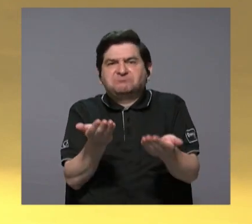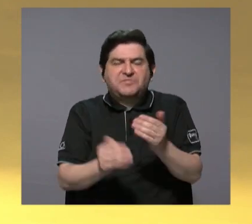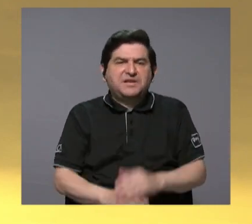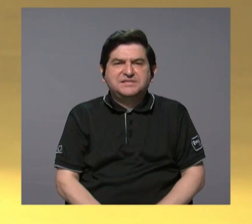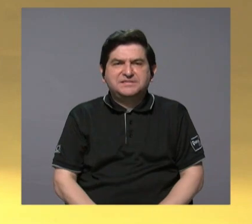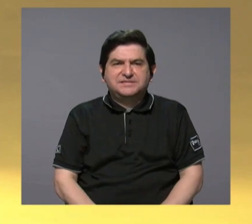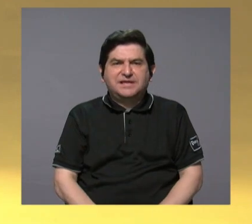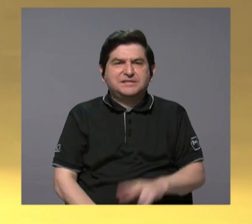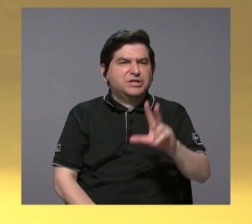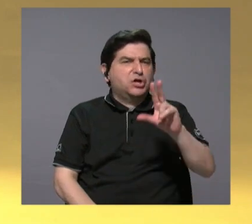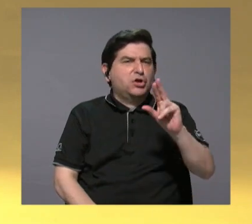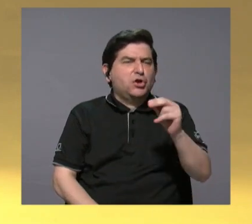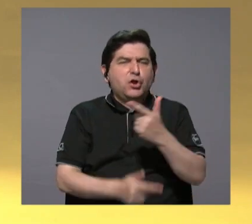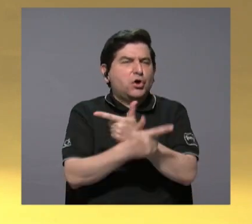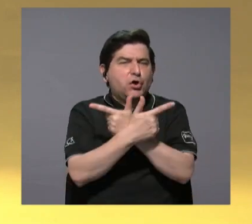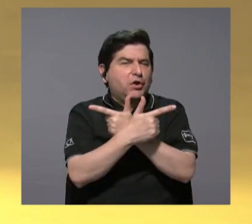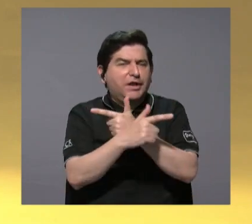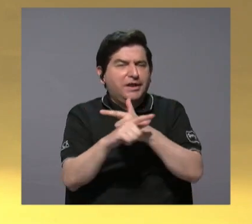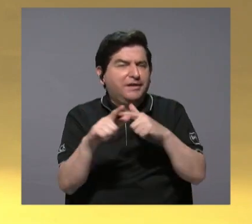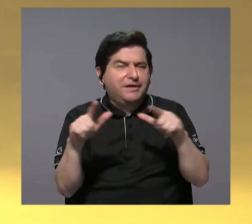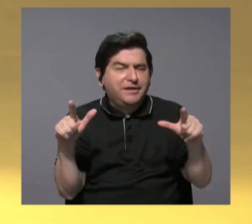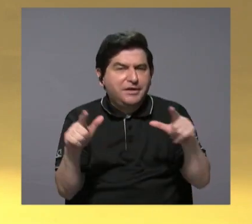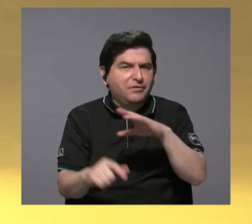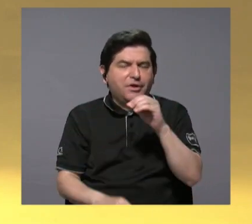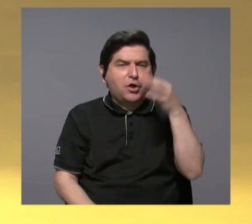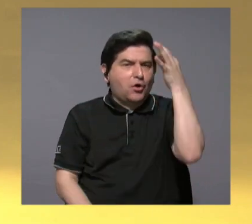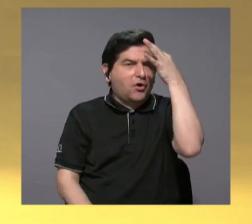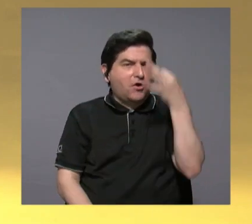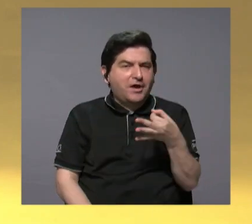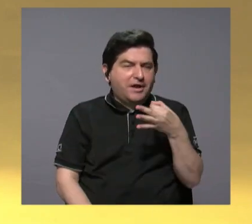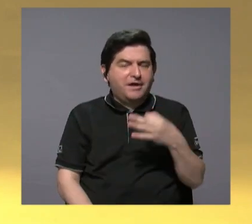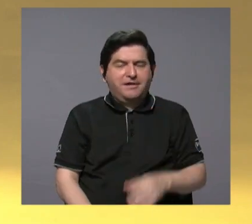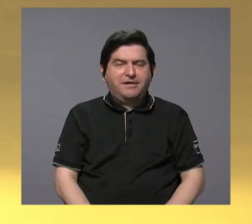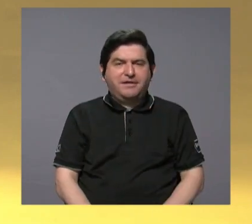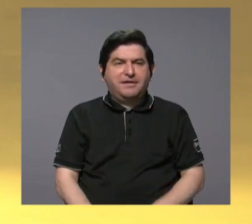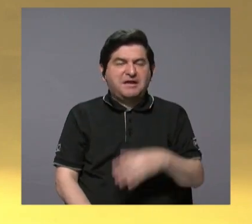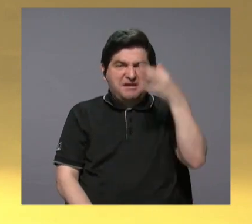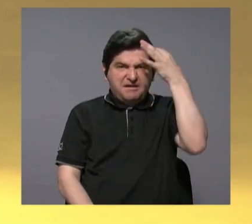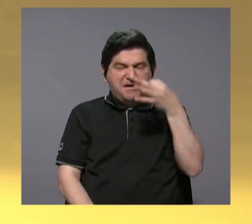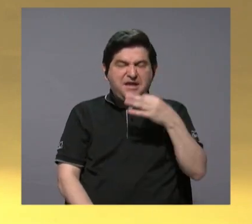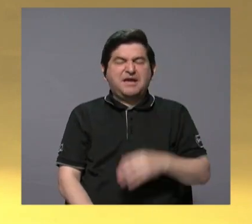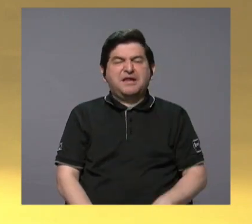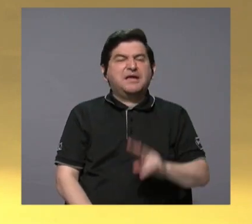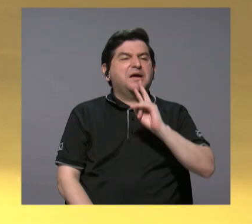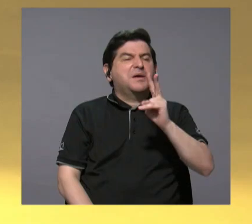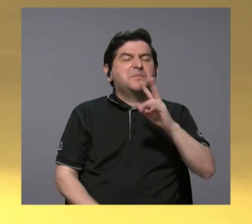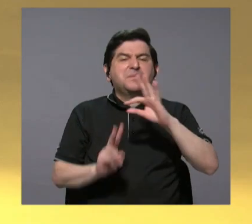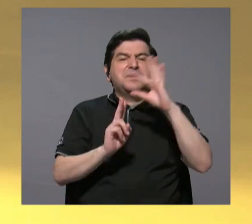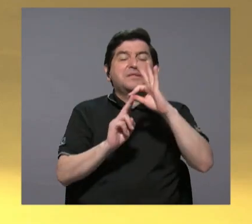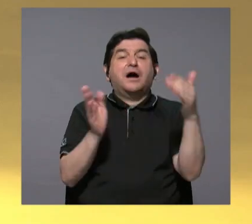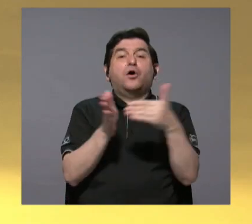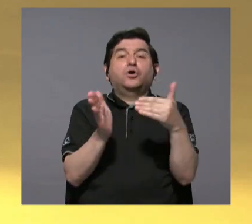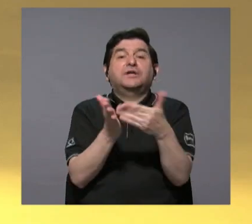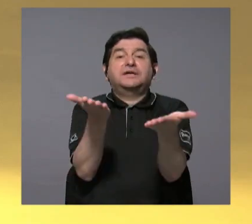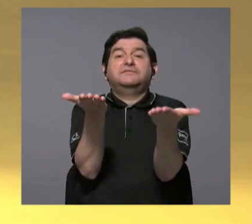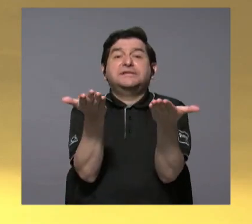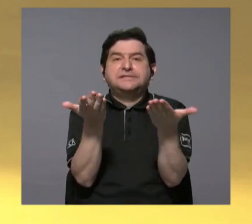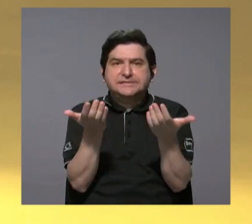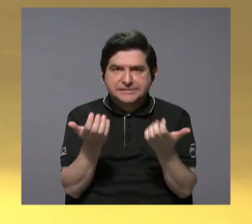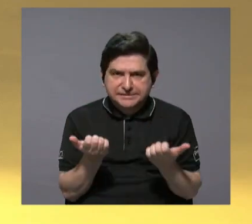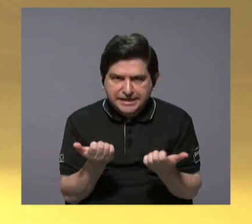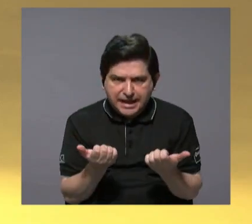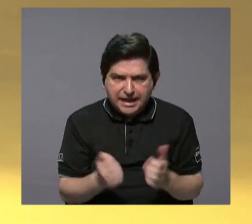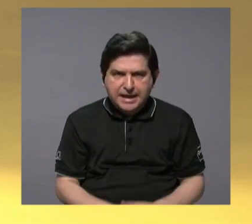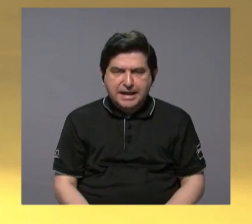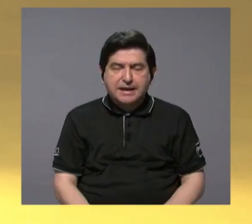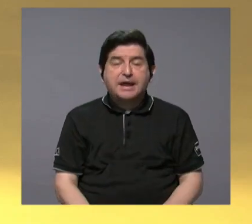no muy liberales o no muy creyentes en eso, sino en verdades alternas, quieren regresar